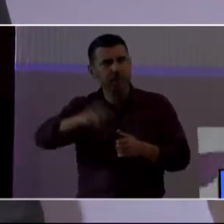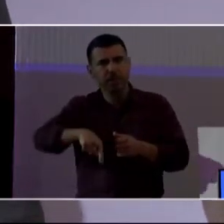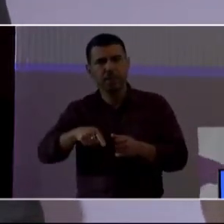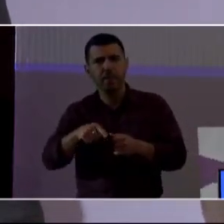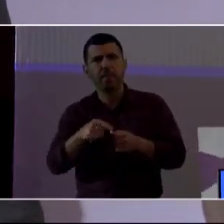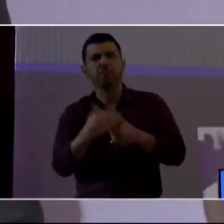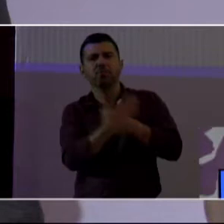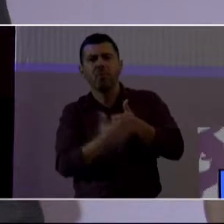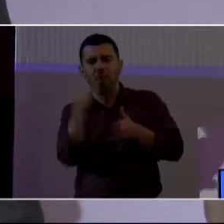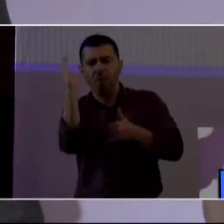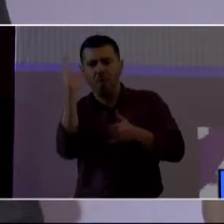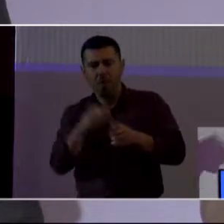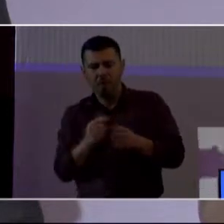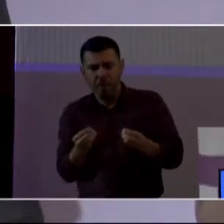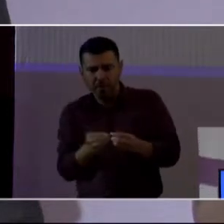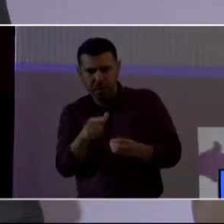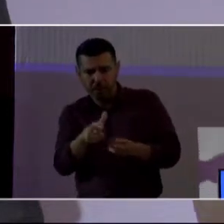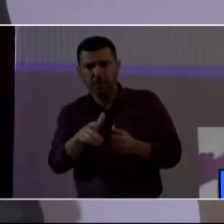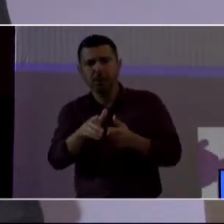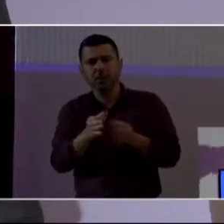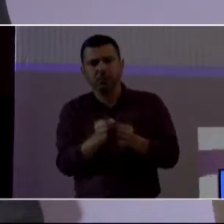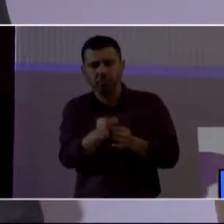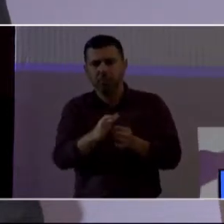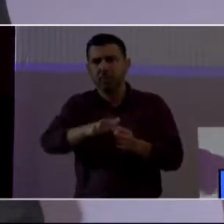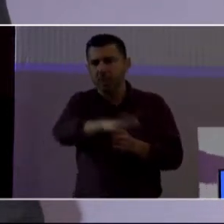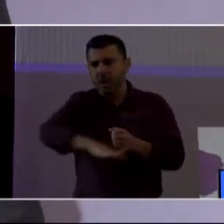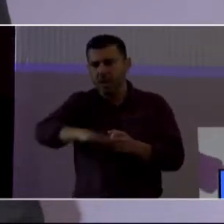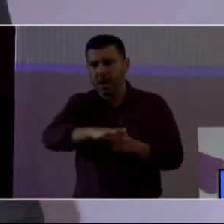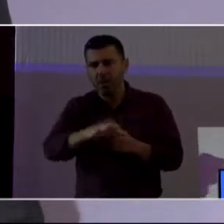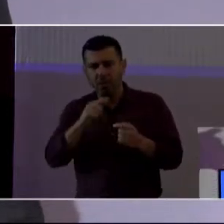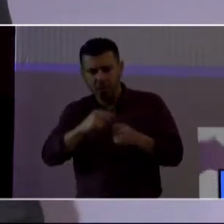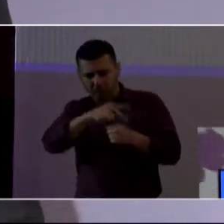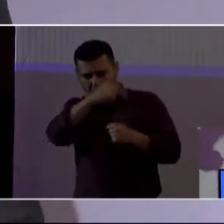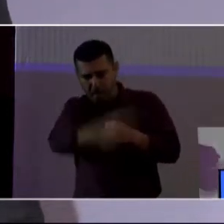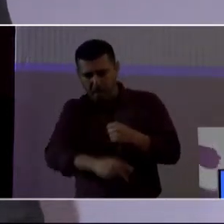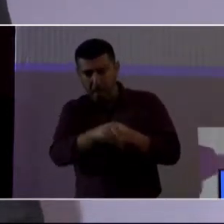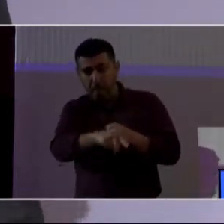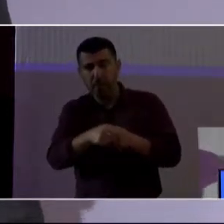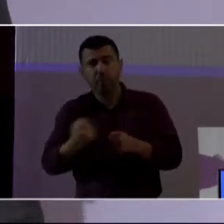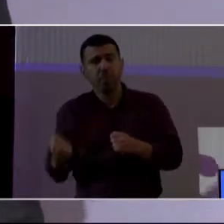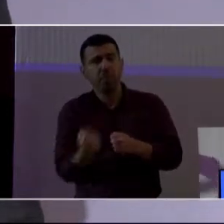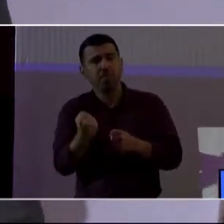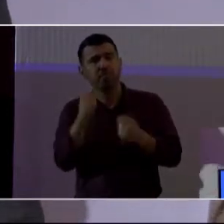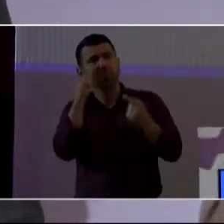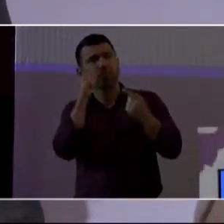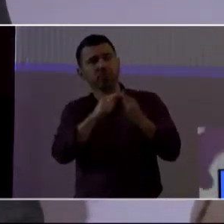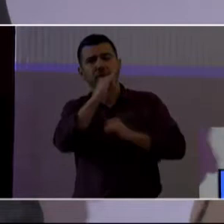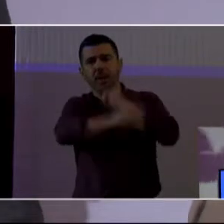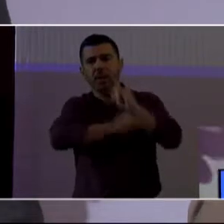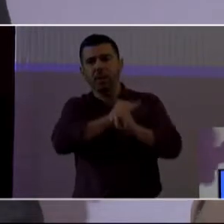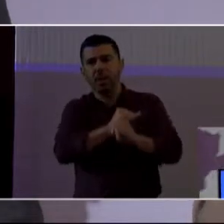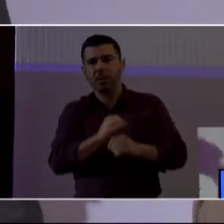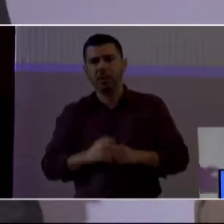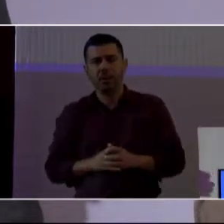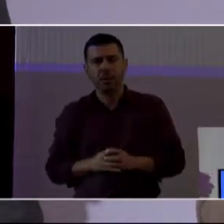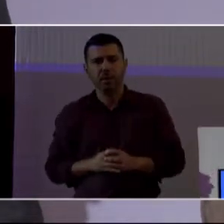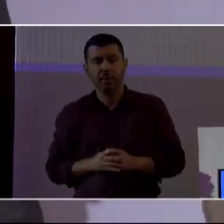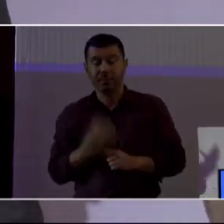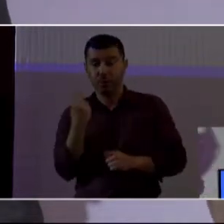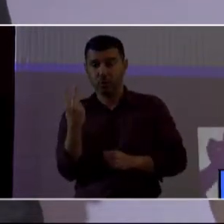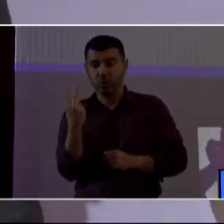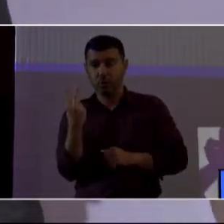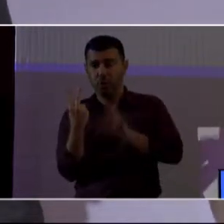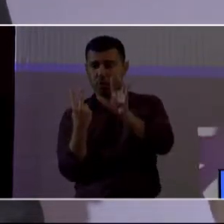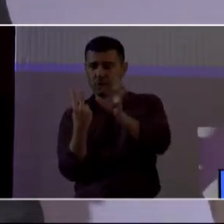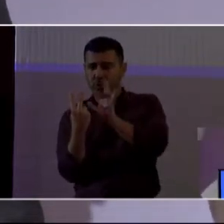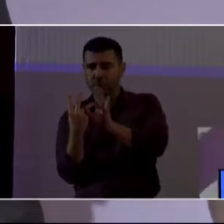país proyectarla a el mercado internacional. Entonces comprendimos dos cosas fundamentales. Una, el desarrollo